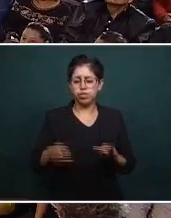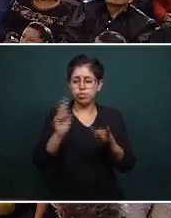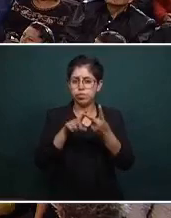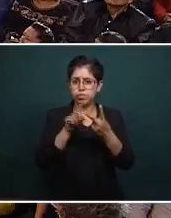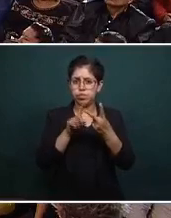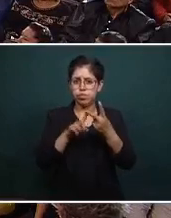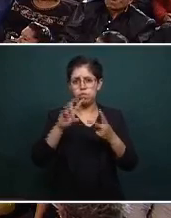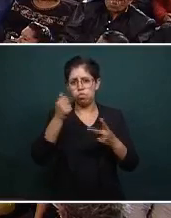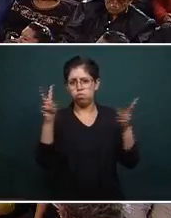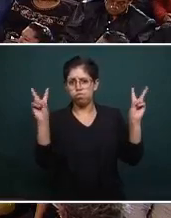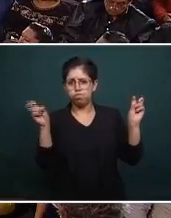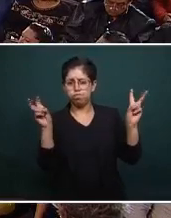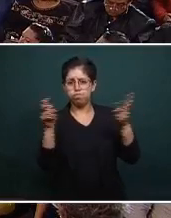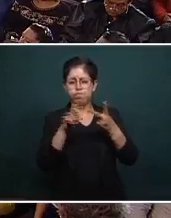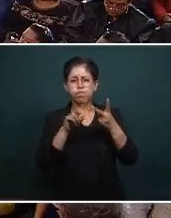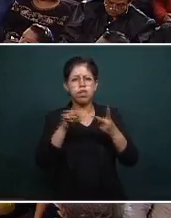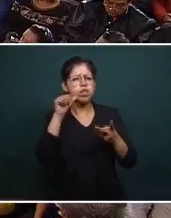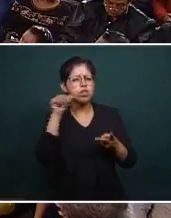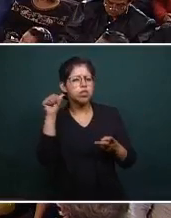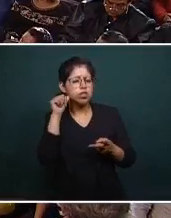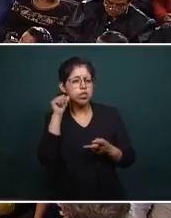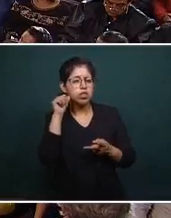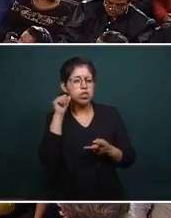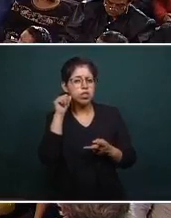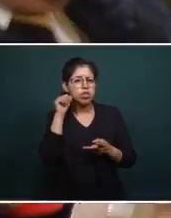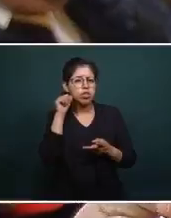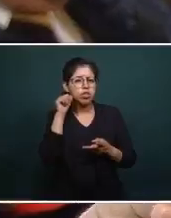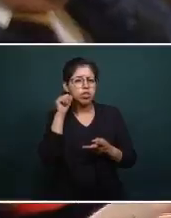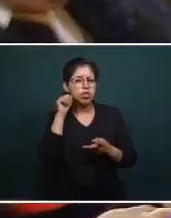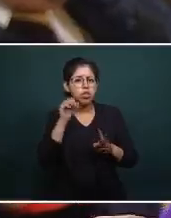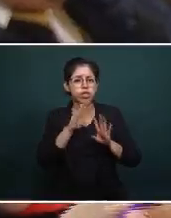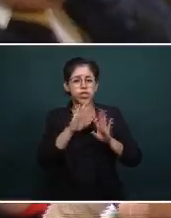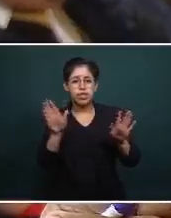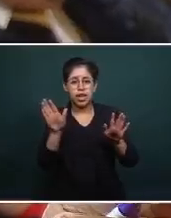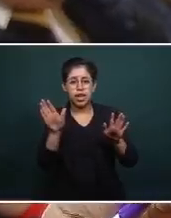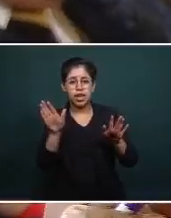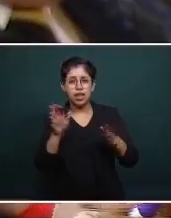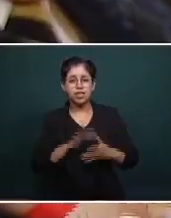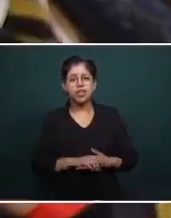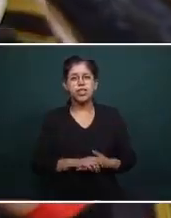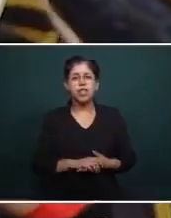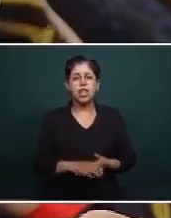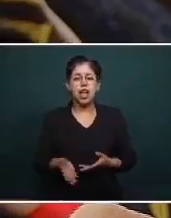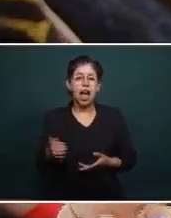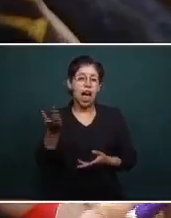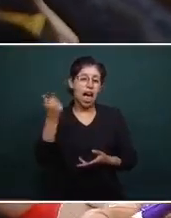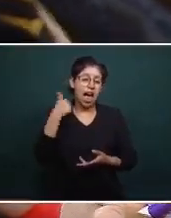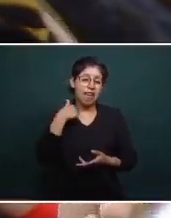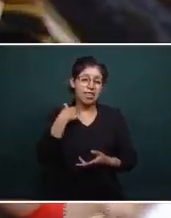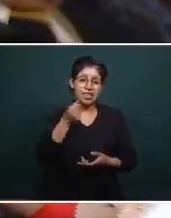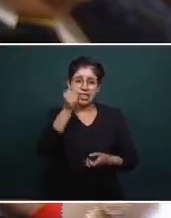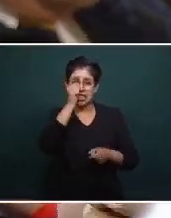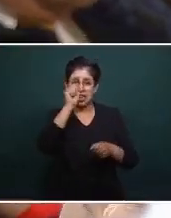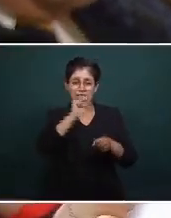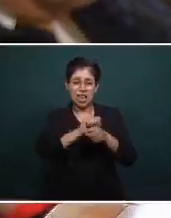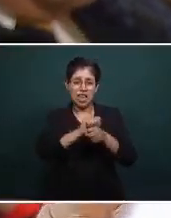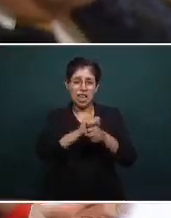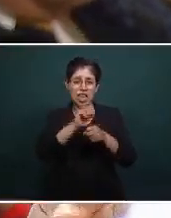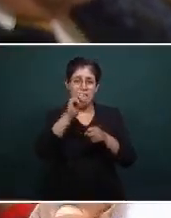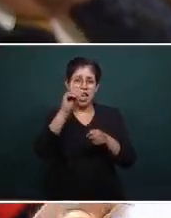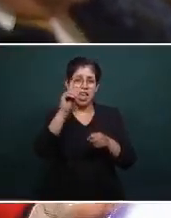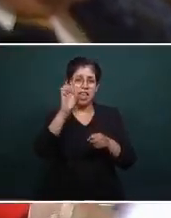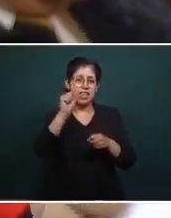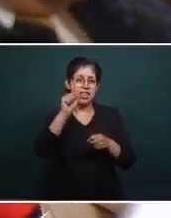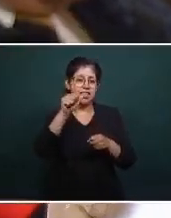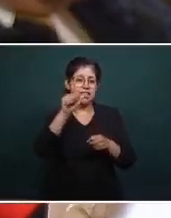en otro tema, ayer se anunció también el congelamiento de cuentas a la exsecretaria de Desarrollo Social y de